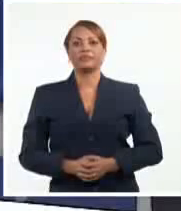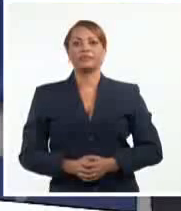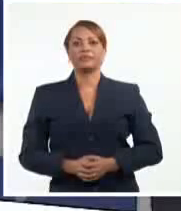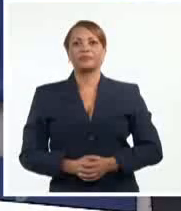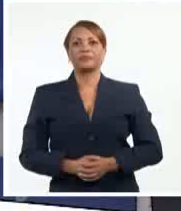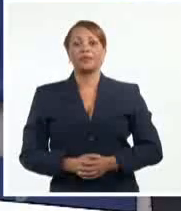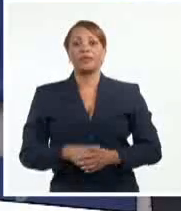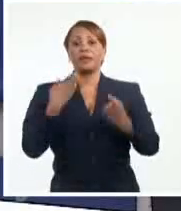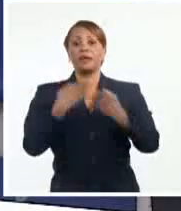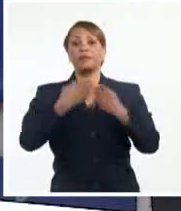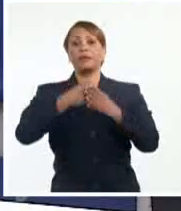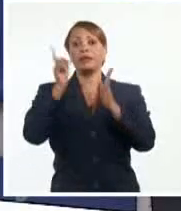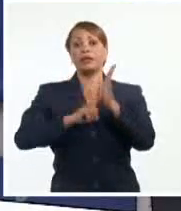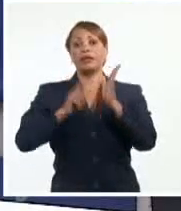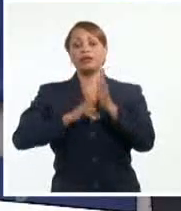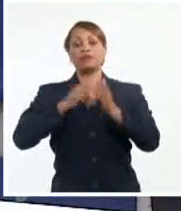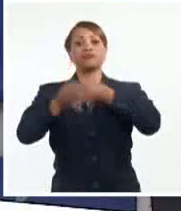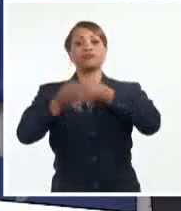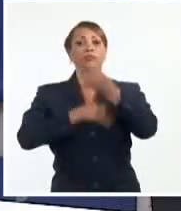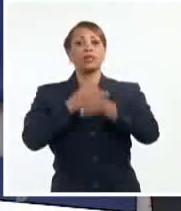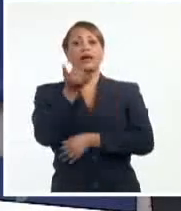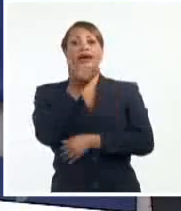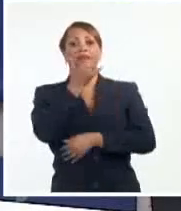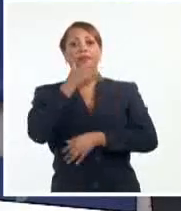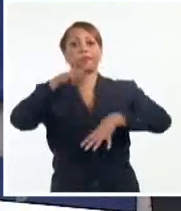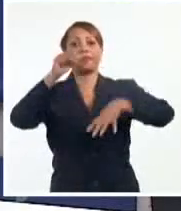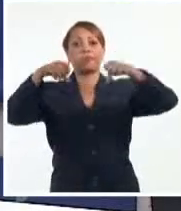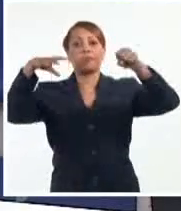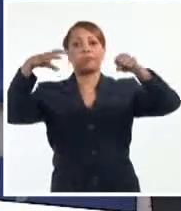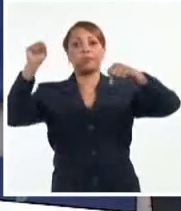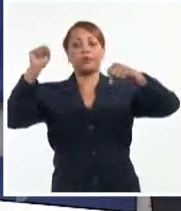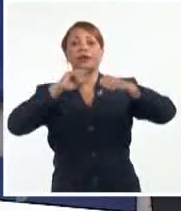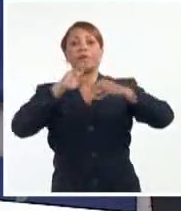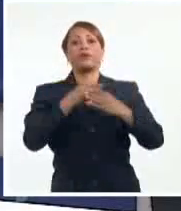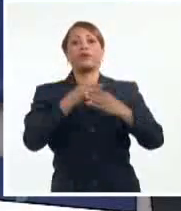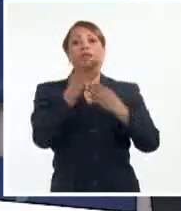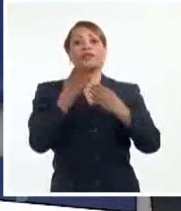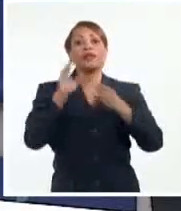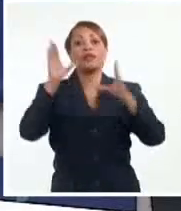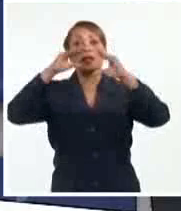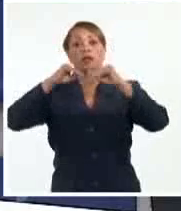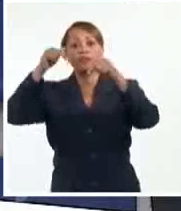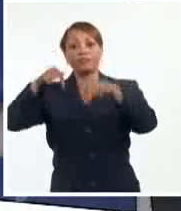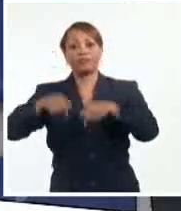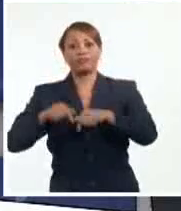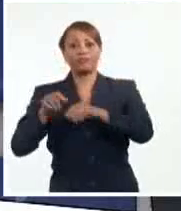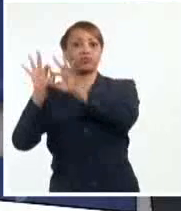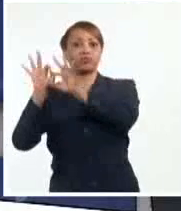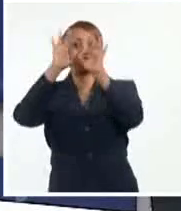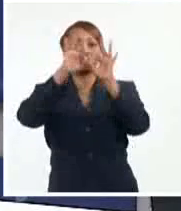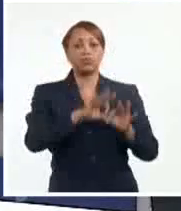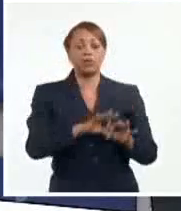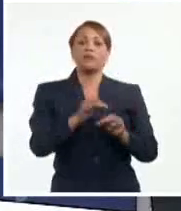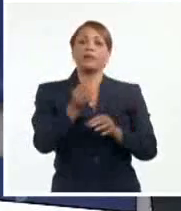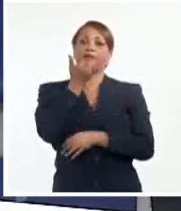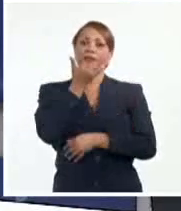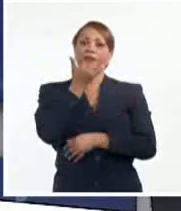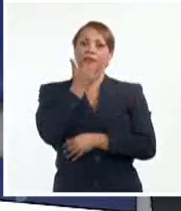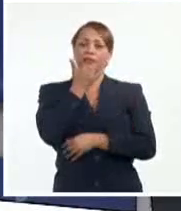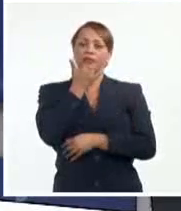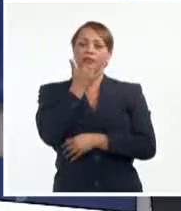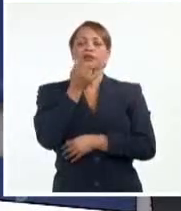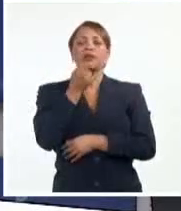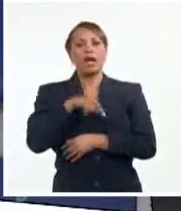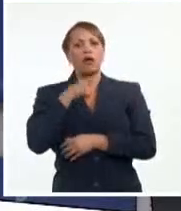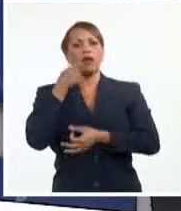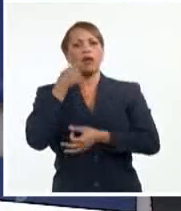Y la Unión Eléctrica prevé afectaciones al servicio eléctrico durante el día y la noche de hoy por déficit de capacidad de generación. Tenemos